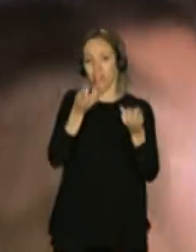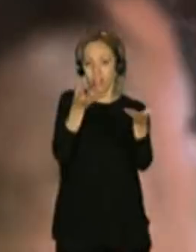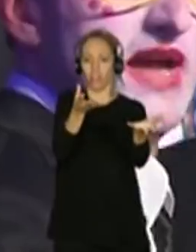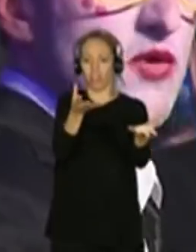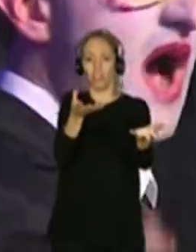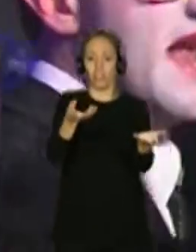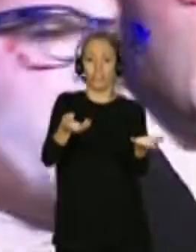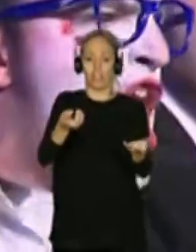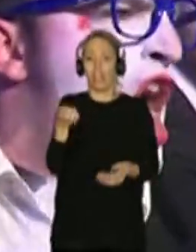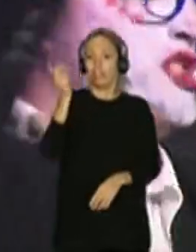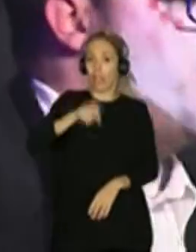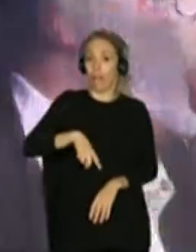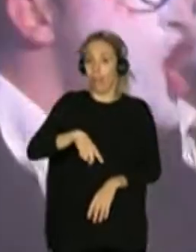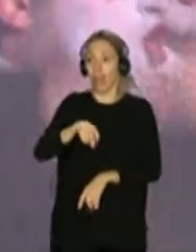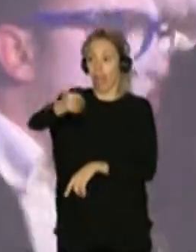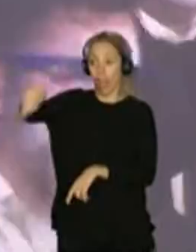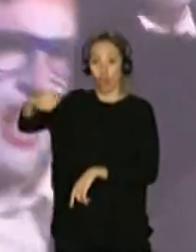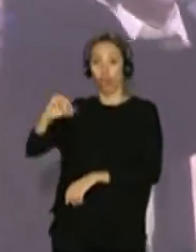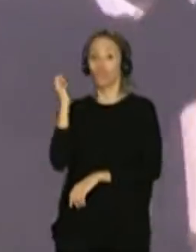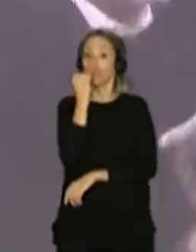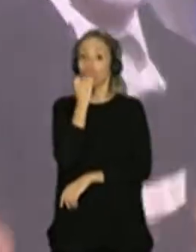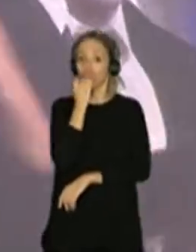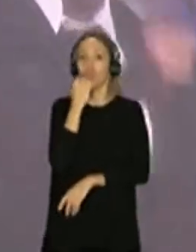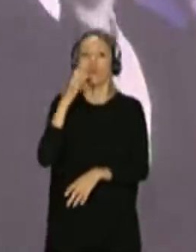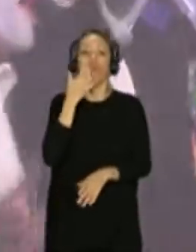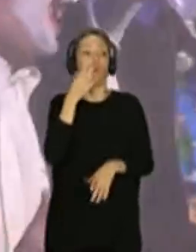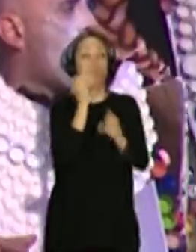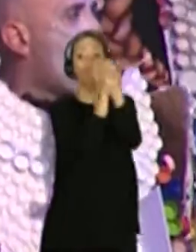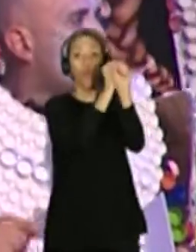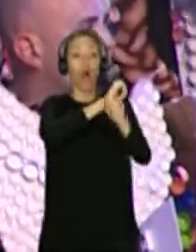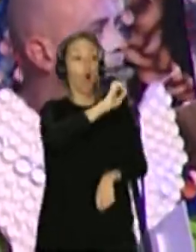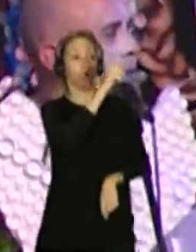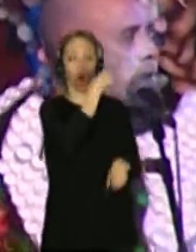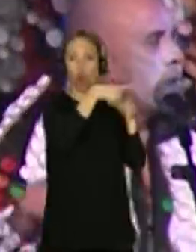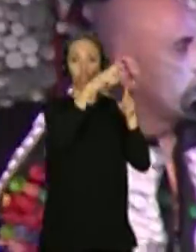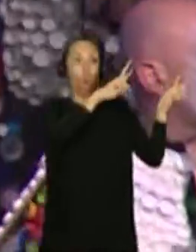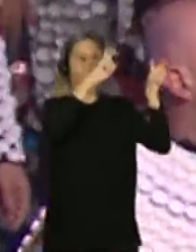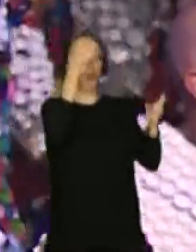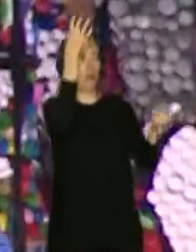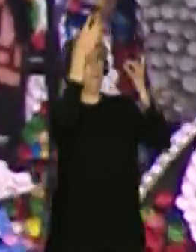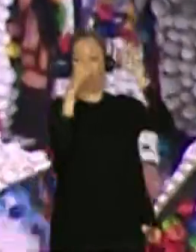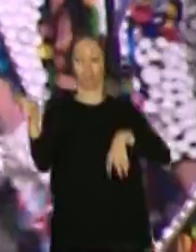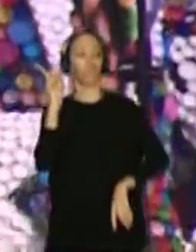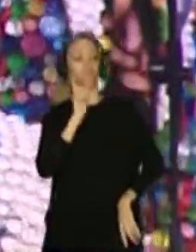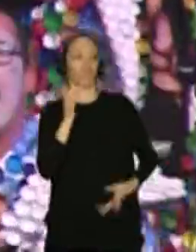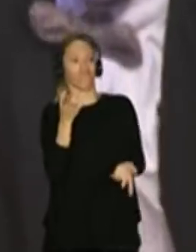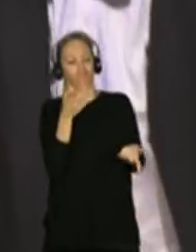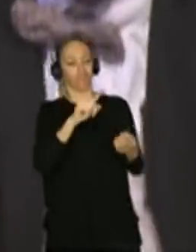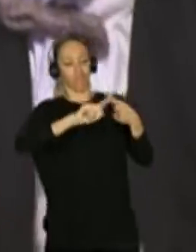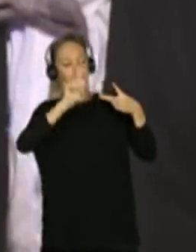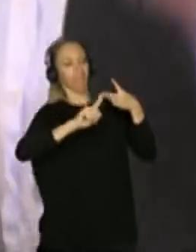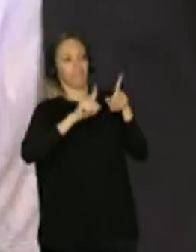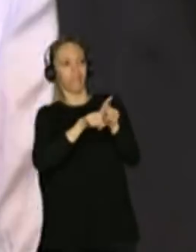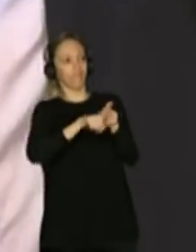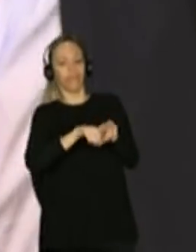verdad también lo han hecho con otra pura que han innovado, joder, y aún así le dieron